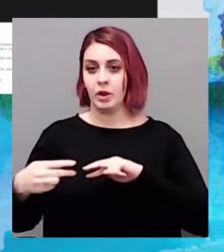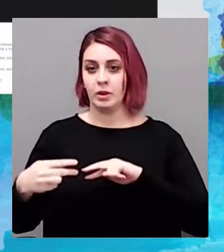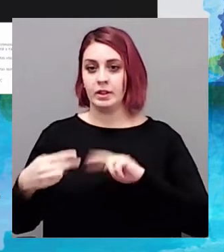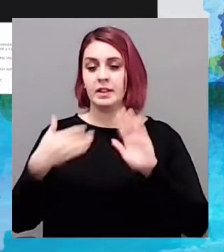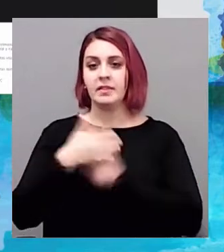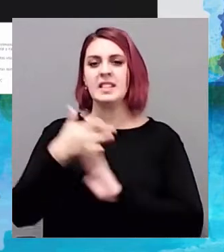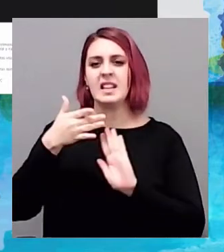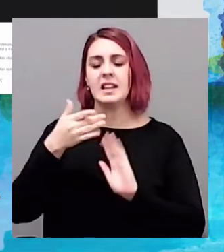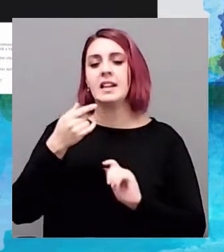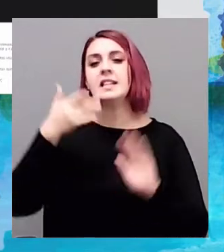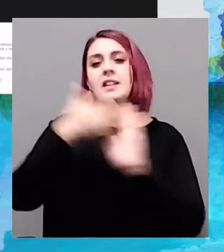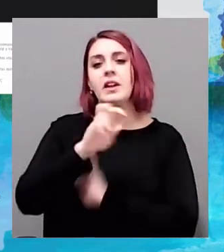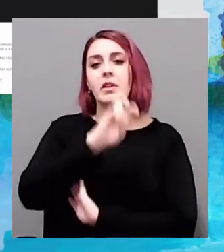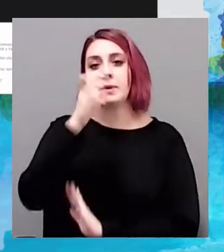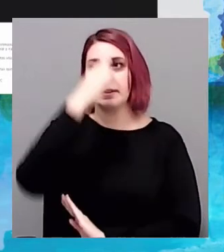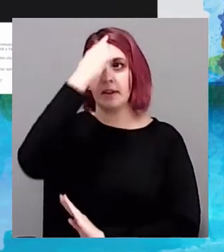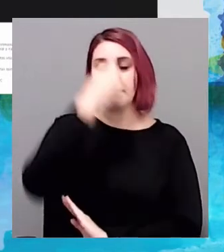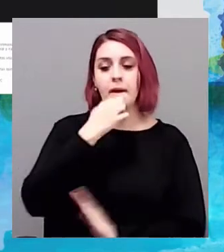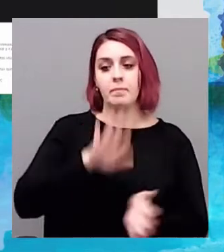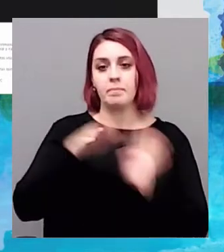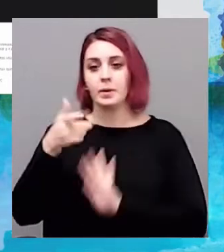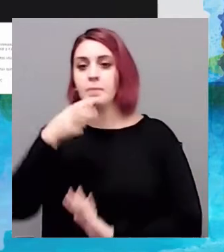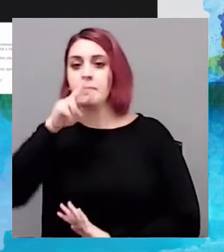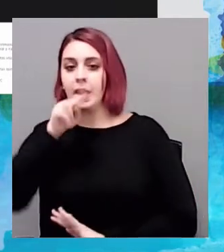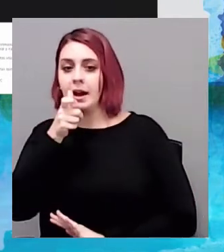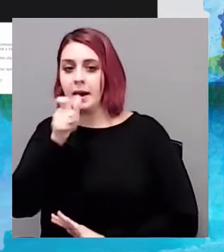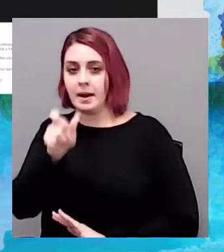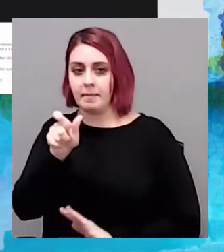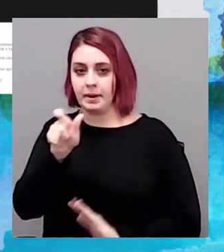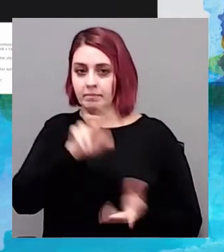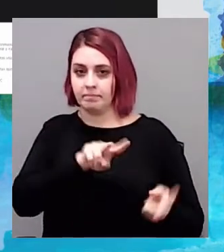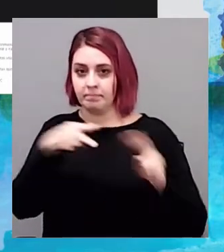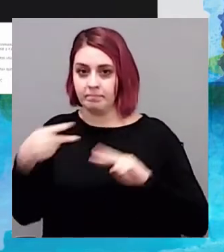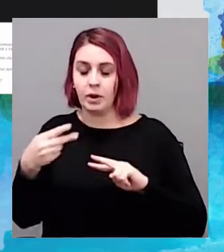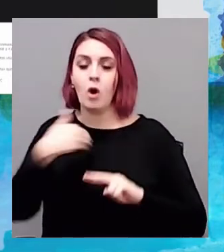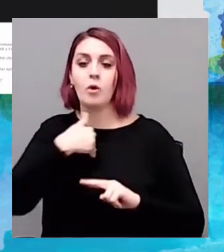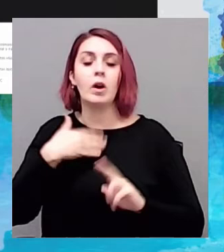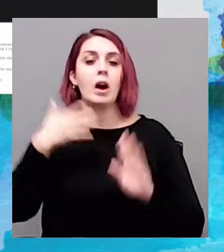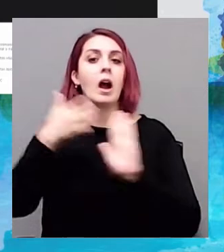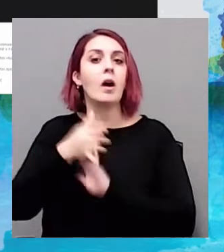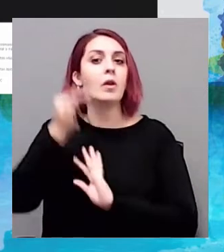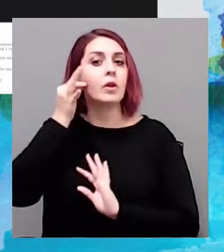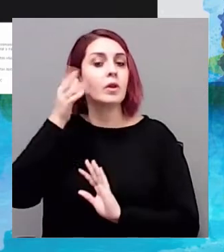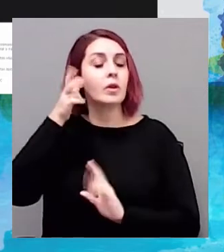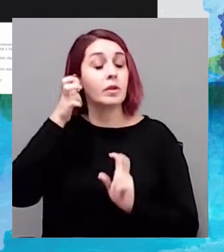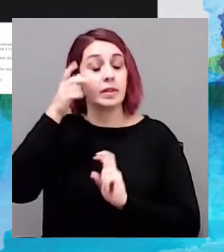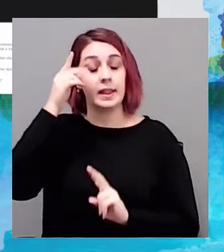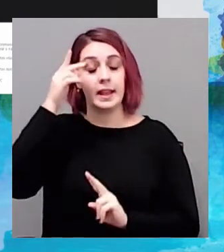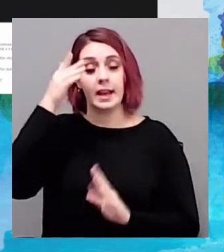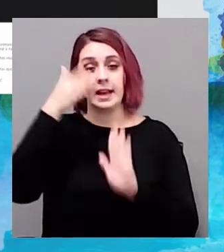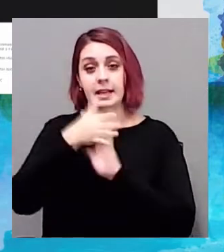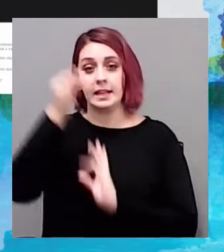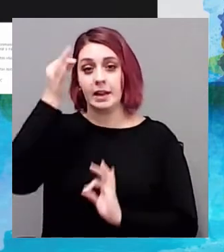la traducción de la imagen a la palabra. La función que tiene la audiodescripción, aunque tiene muchas más y se está utilizando en estudios